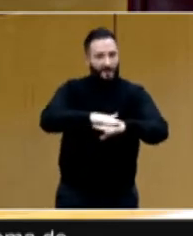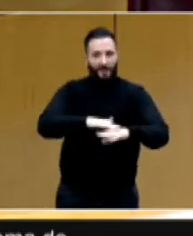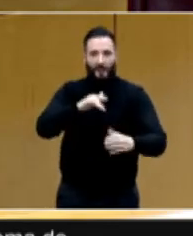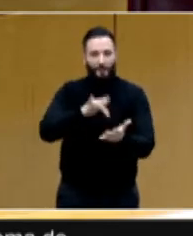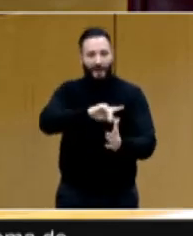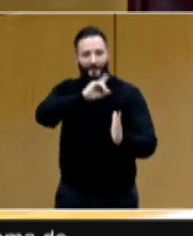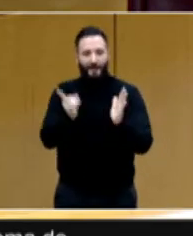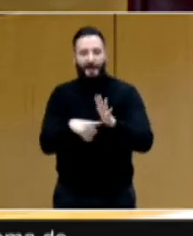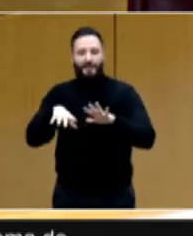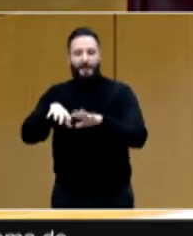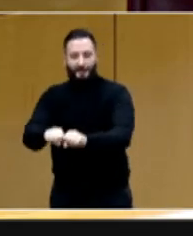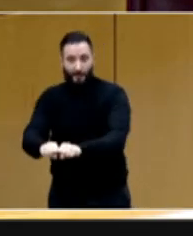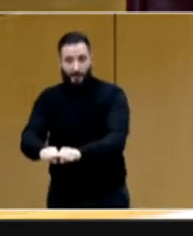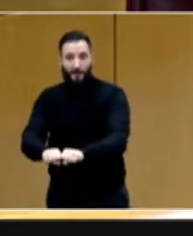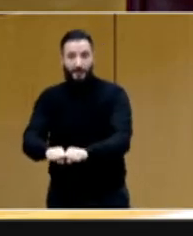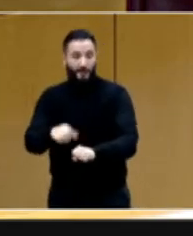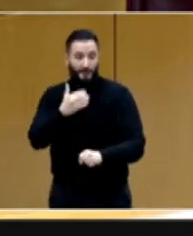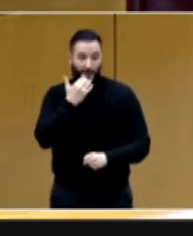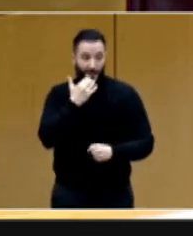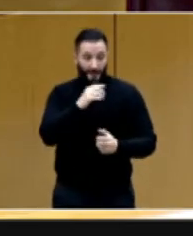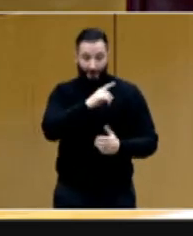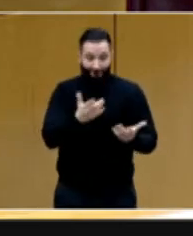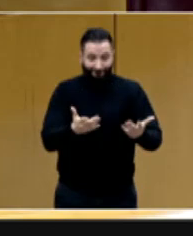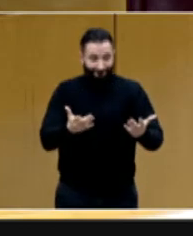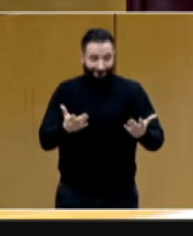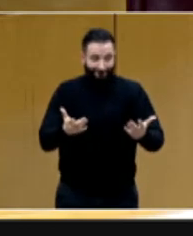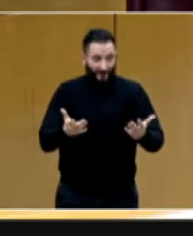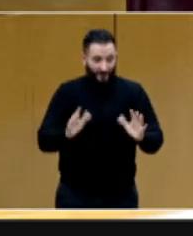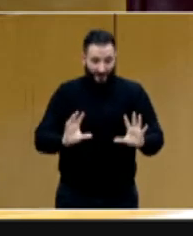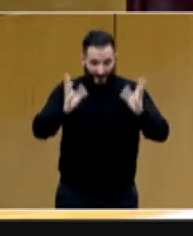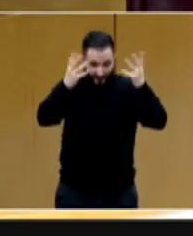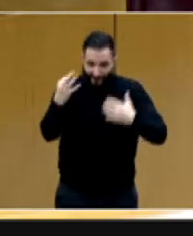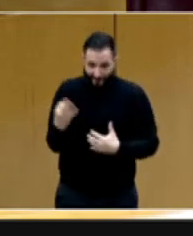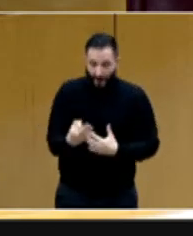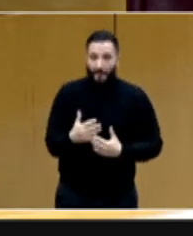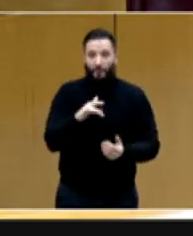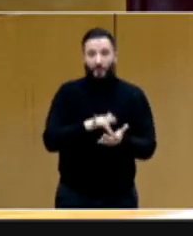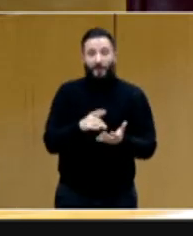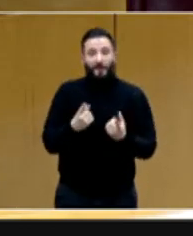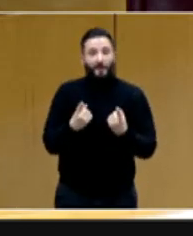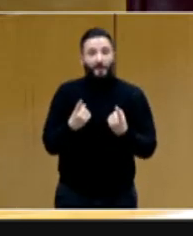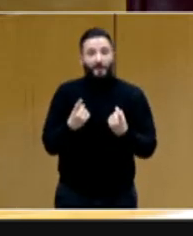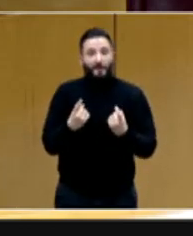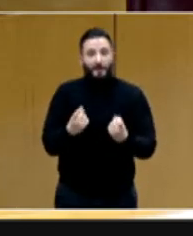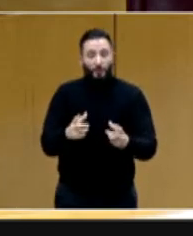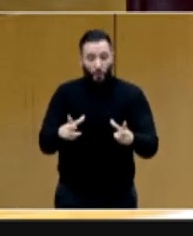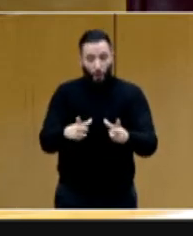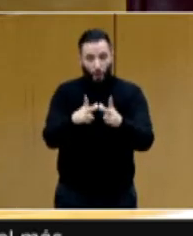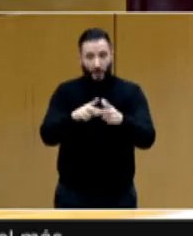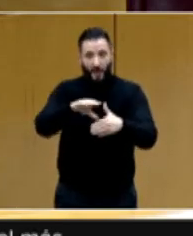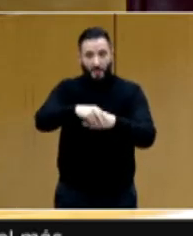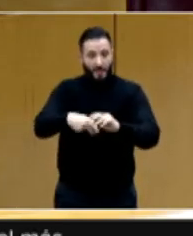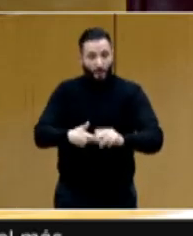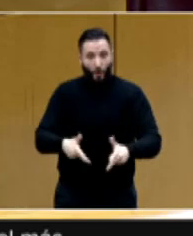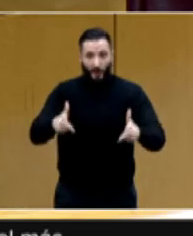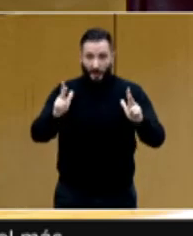de la selva ganan más fuerte y es así y entonces esto no creemos que sea lo deseable en una sociedad democrática y